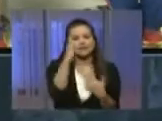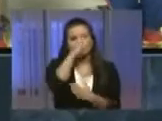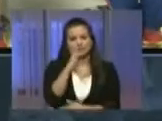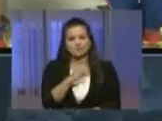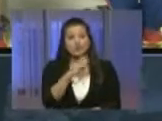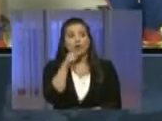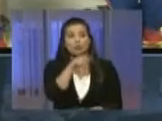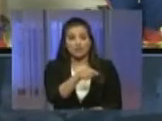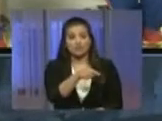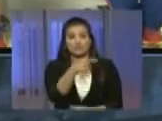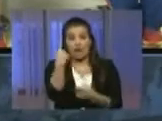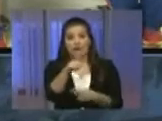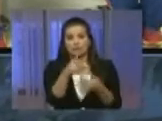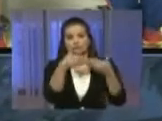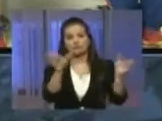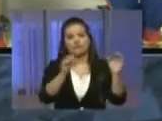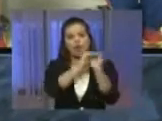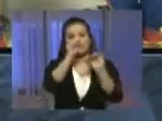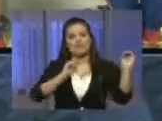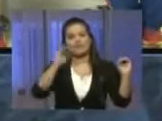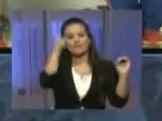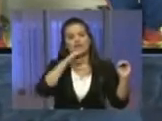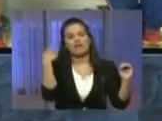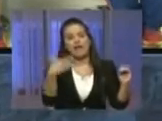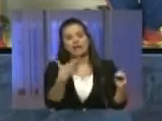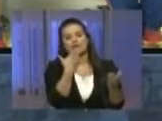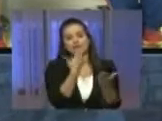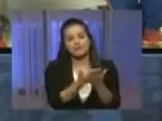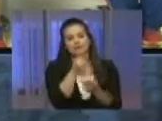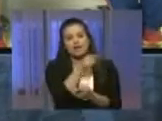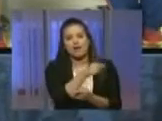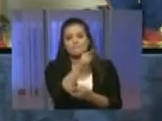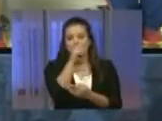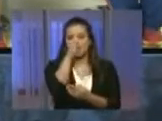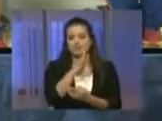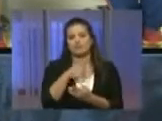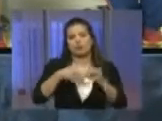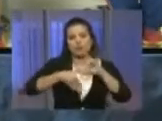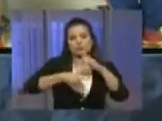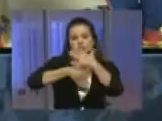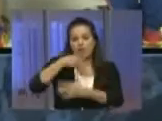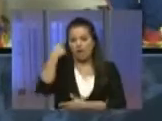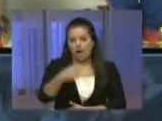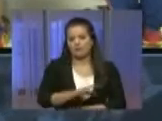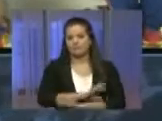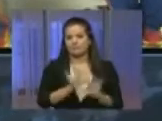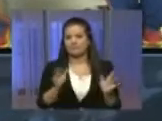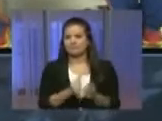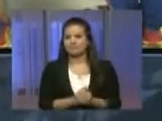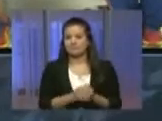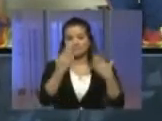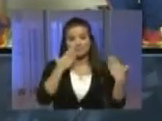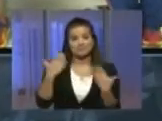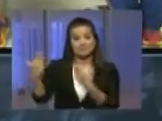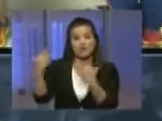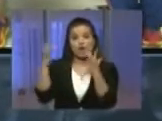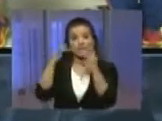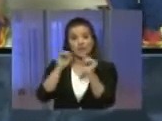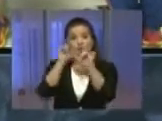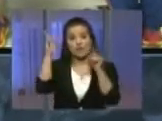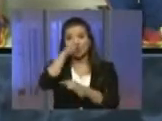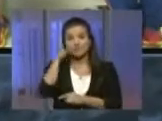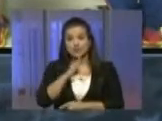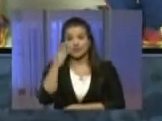hay olimpiadas en Brasil hay olimpíadas en Suramérica adelante Brasil adelante Río